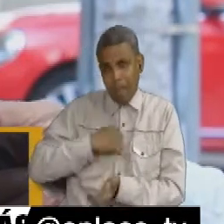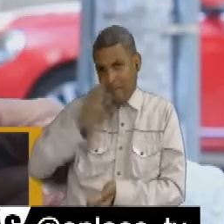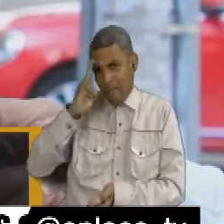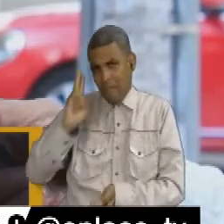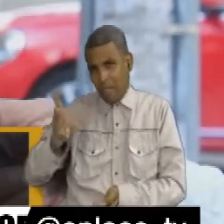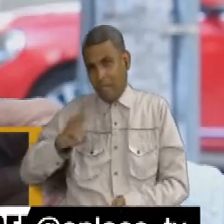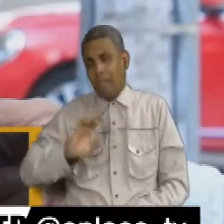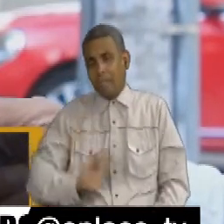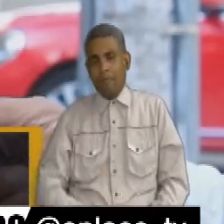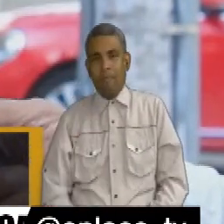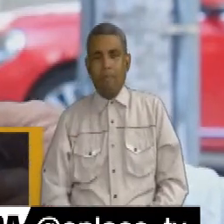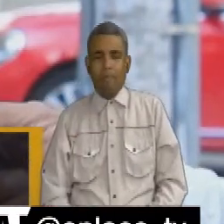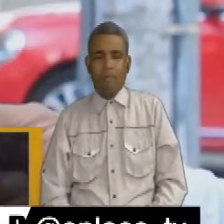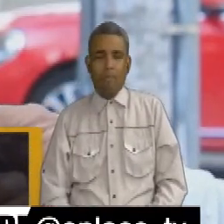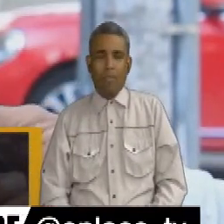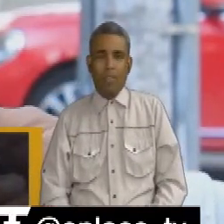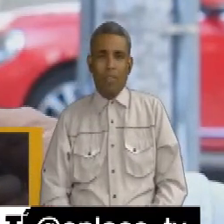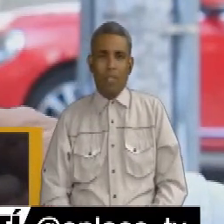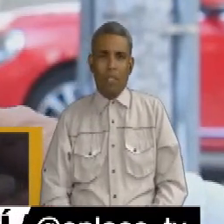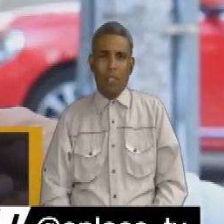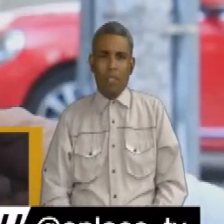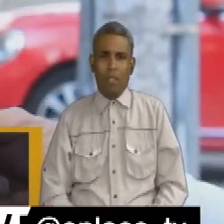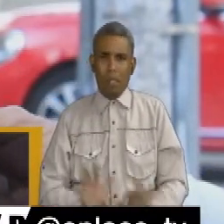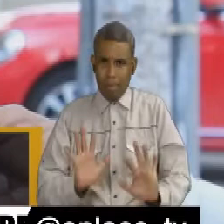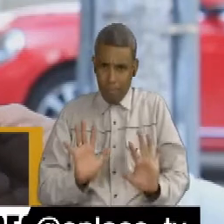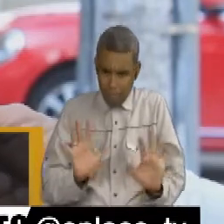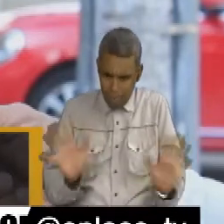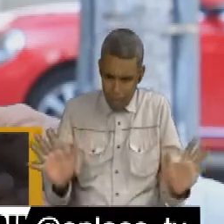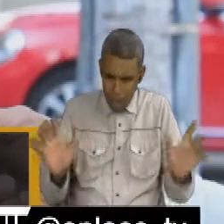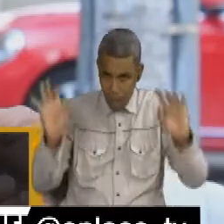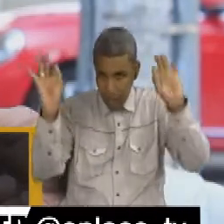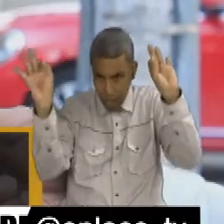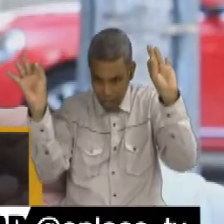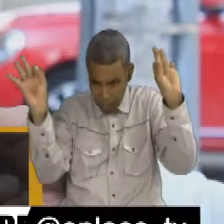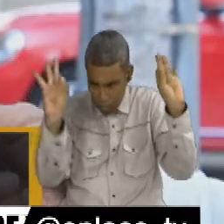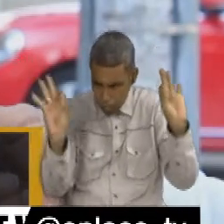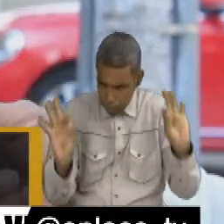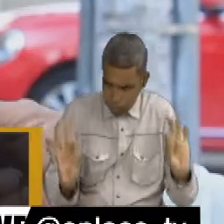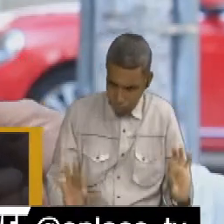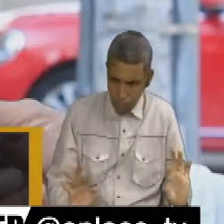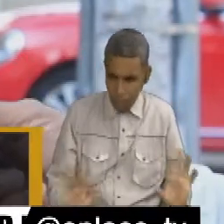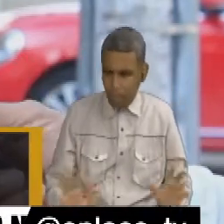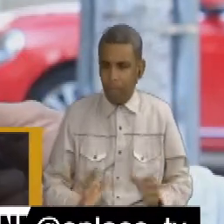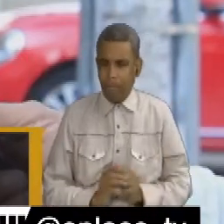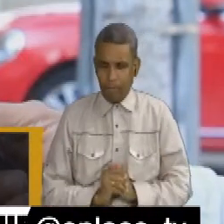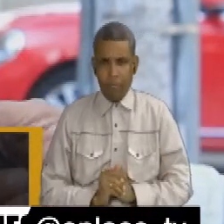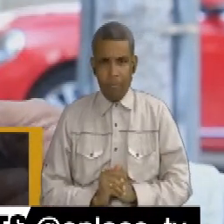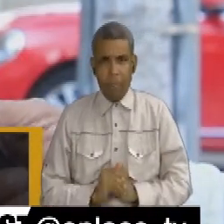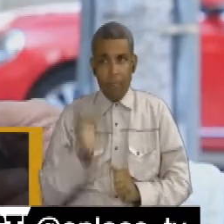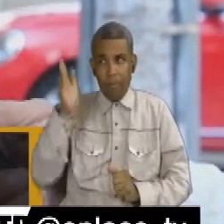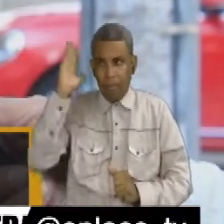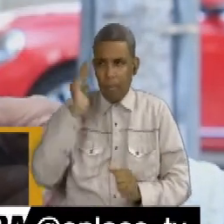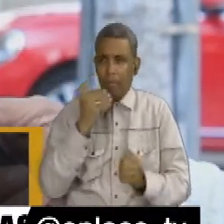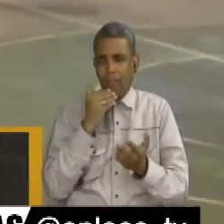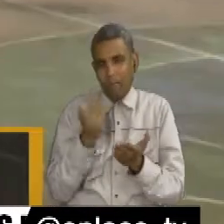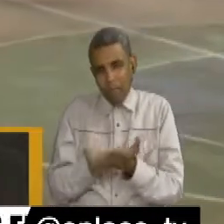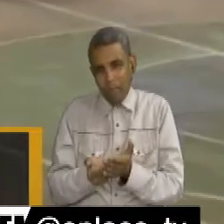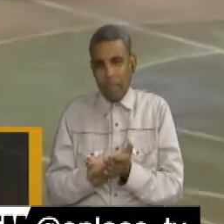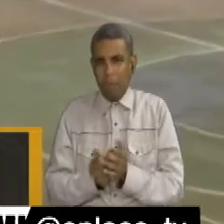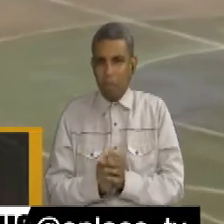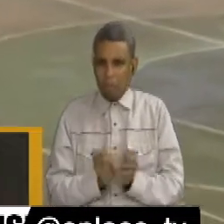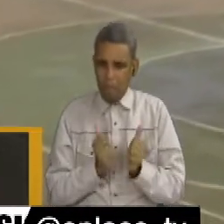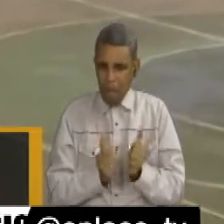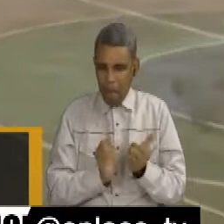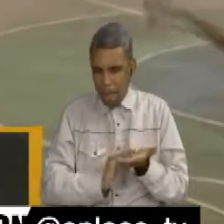es la excepción. Ya tenemos todo preparado y esperamos que con la ayuda de Dios todo culmine de la mejor